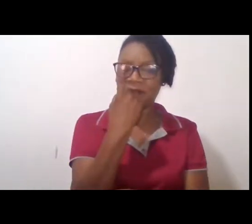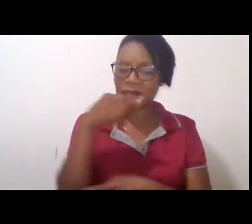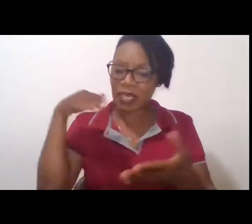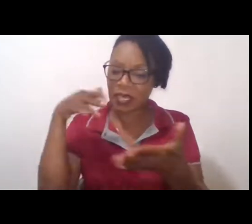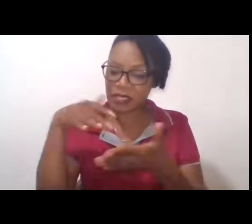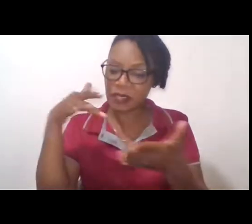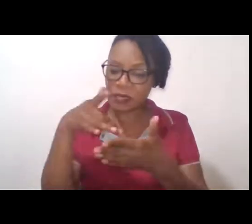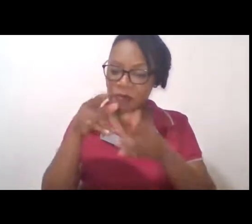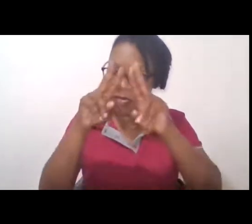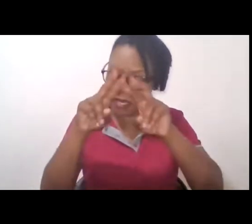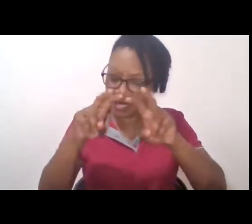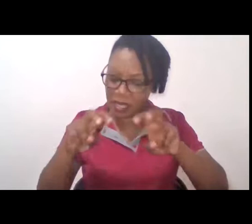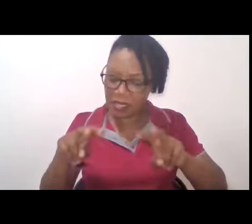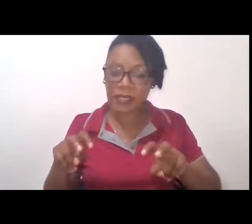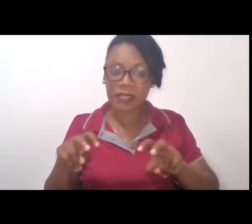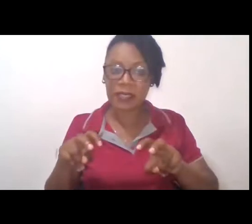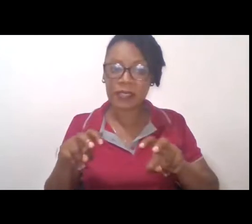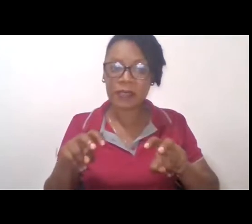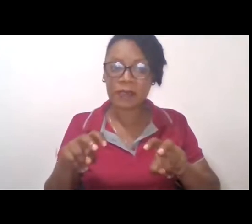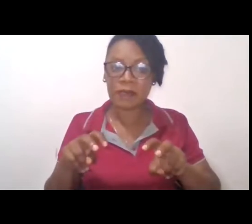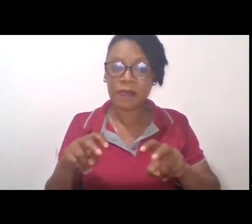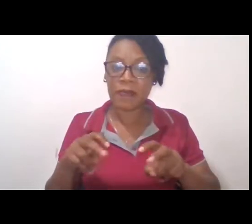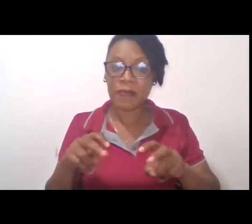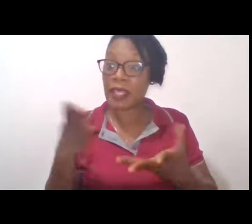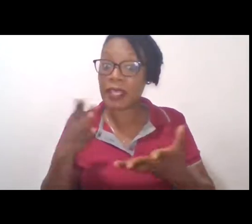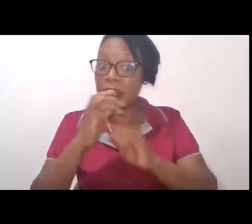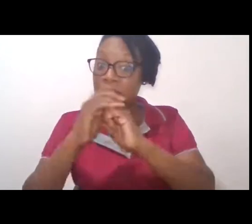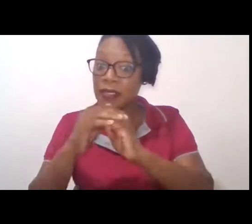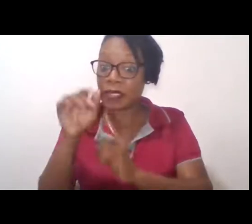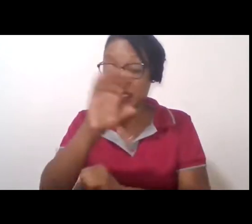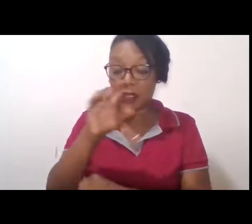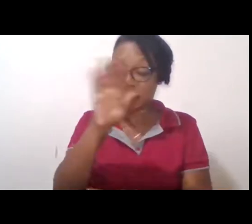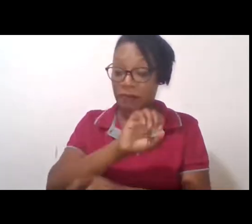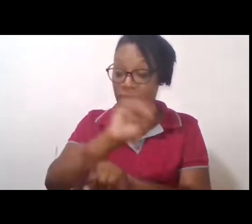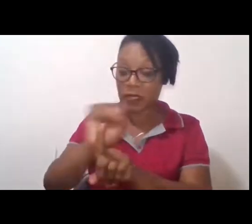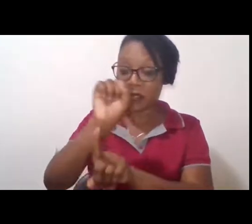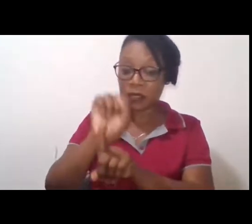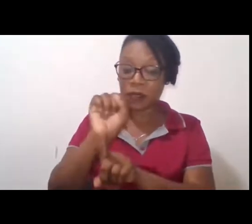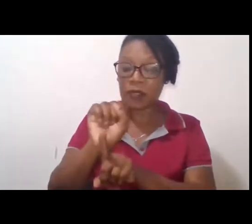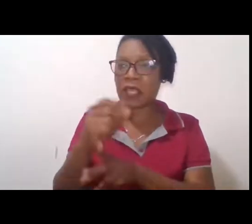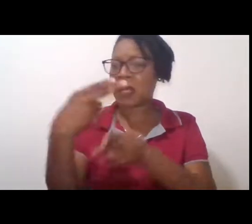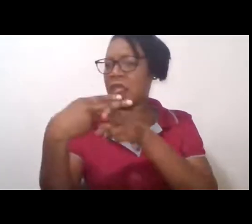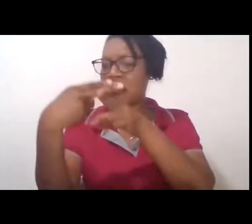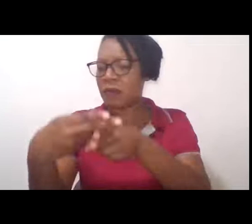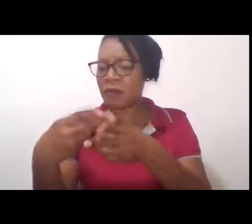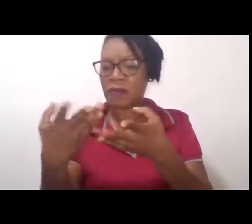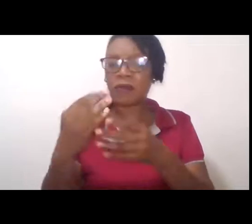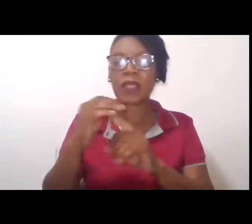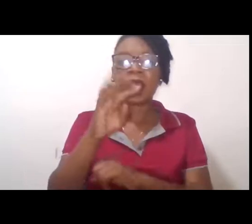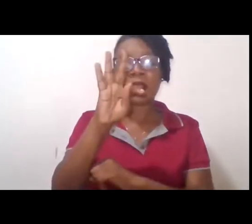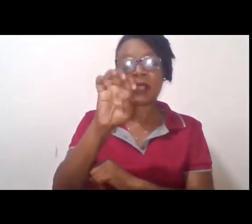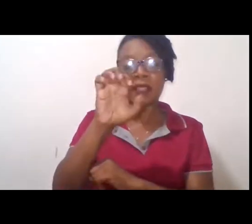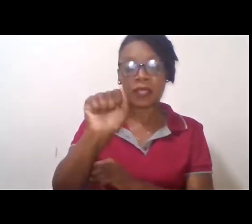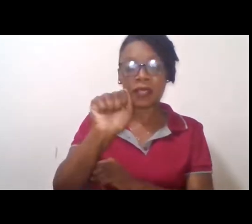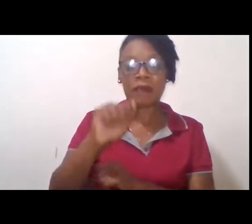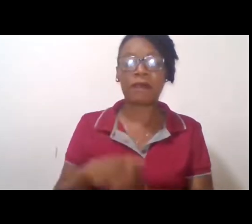y para el análisis de esta condición, ¿verdad? De lo que nosotros llamamos TEA. Yo sé que